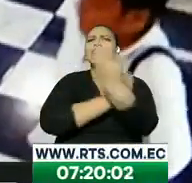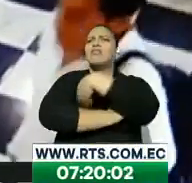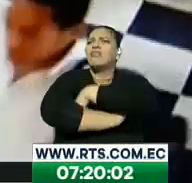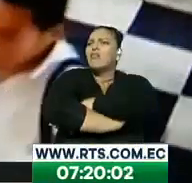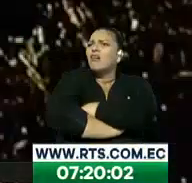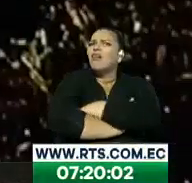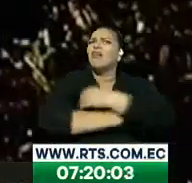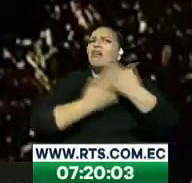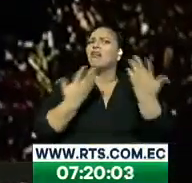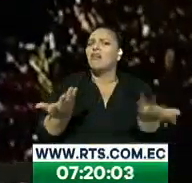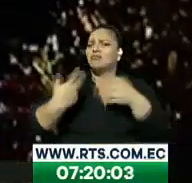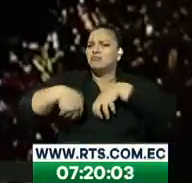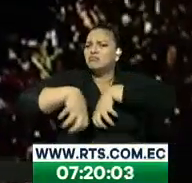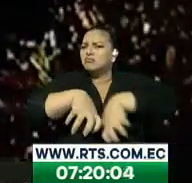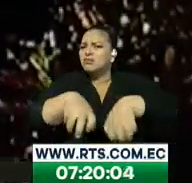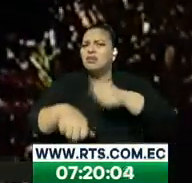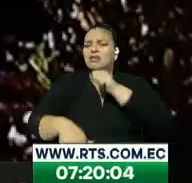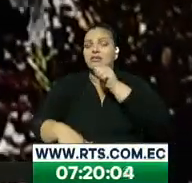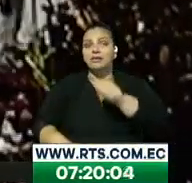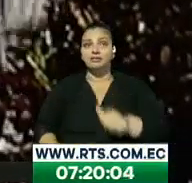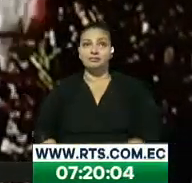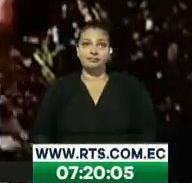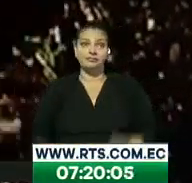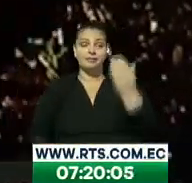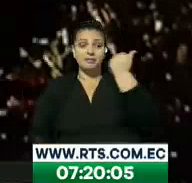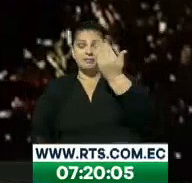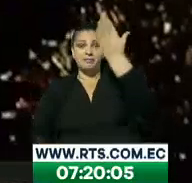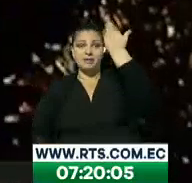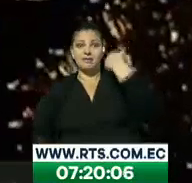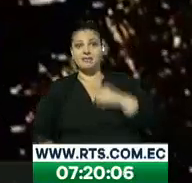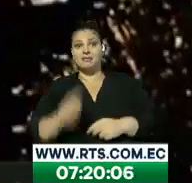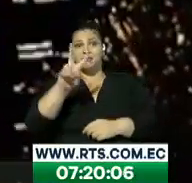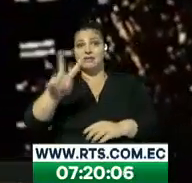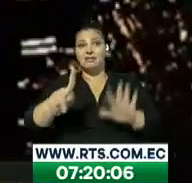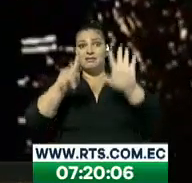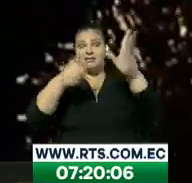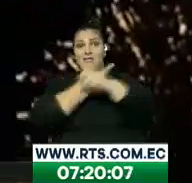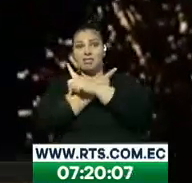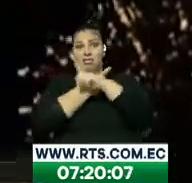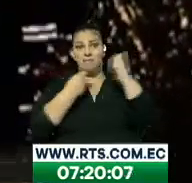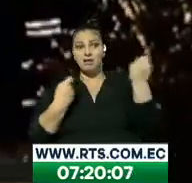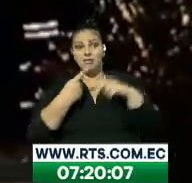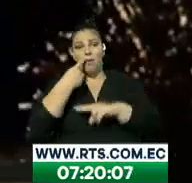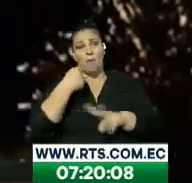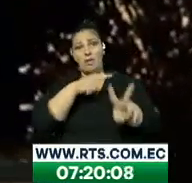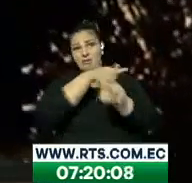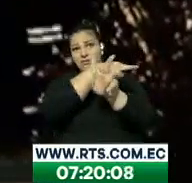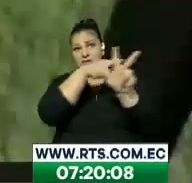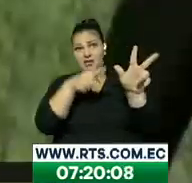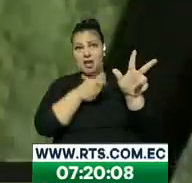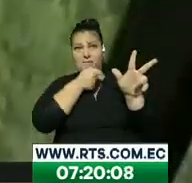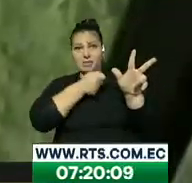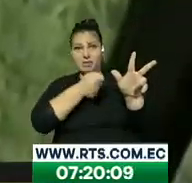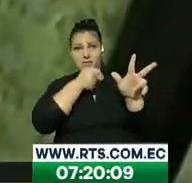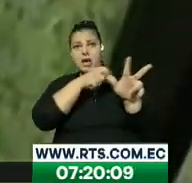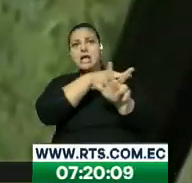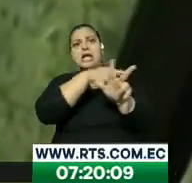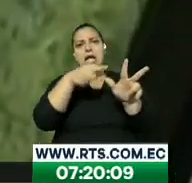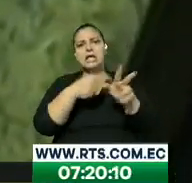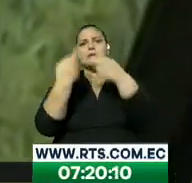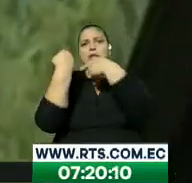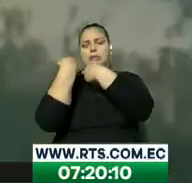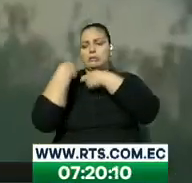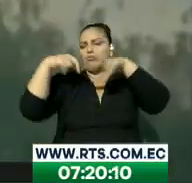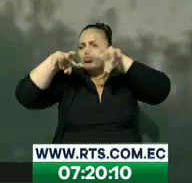Segarra desaparecieron el pasado 26 de marzo de este año en la frontera entre Ecuador y Colombia, cuando investigaban la situación